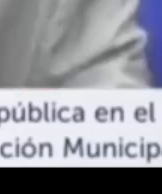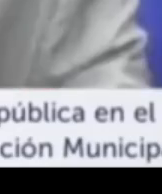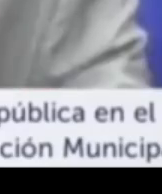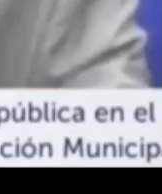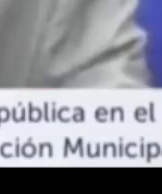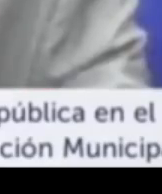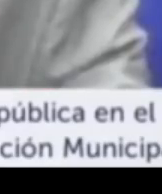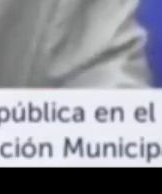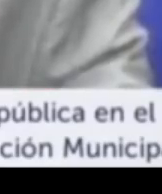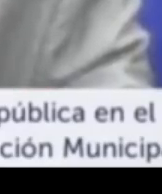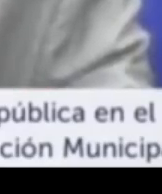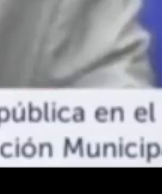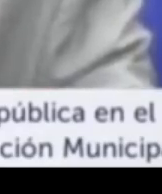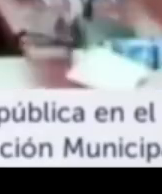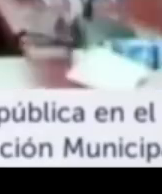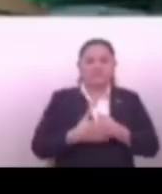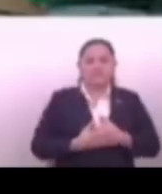Diputada Rosa Romero.